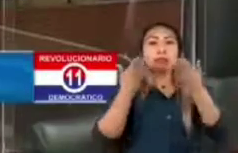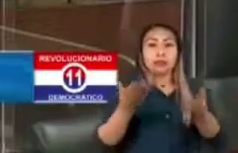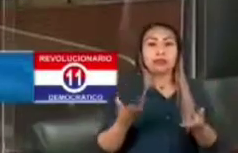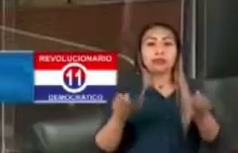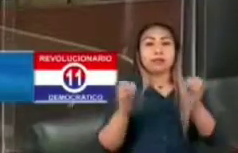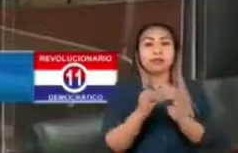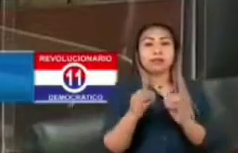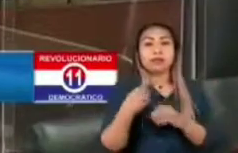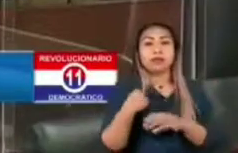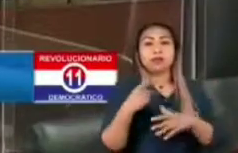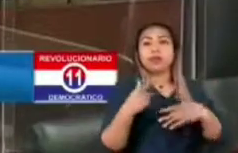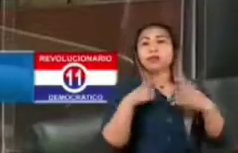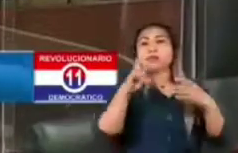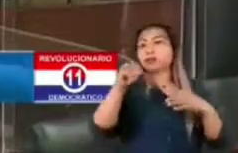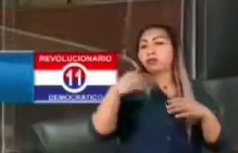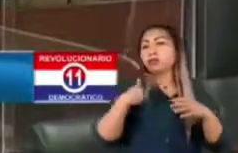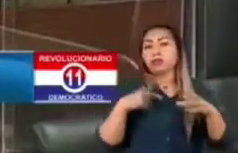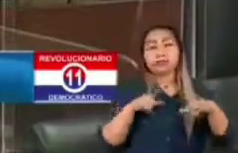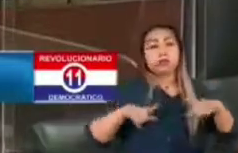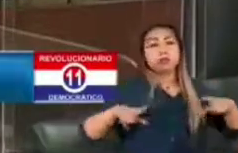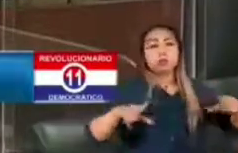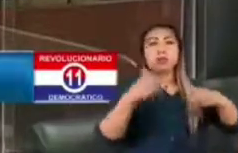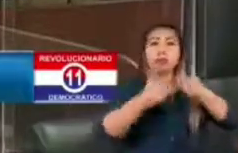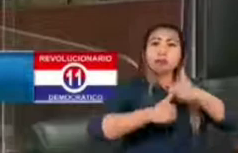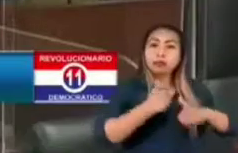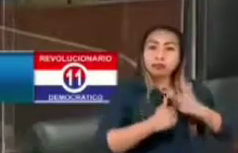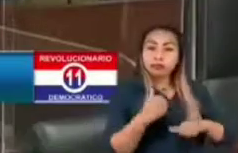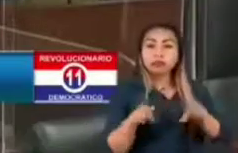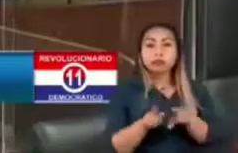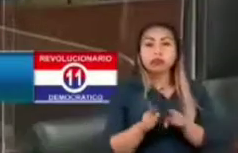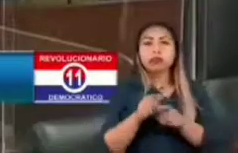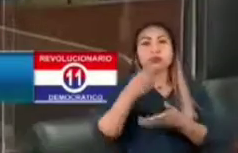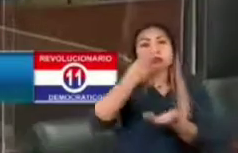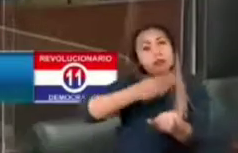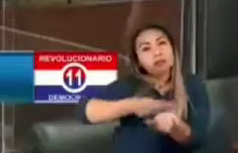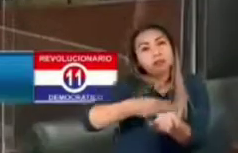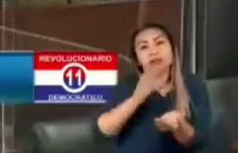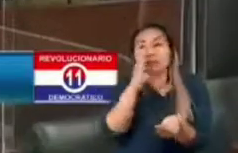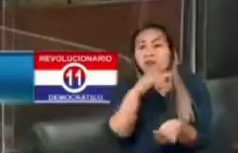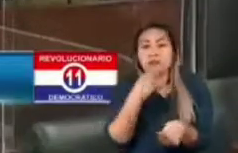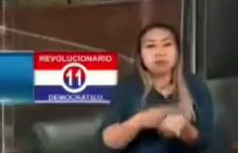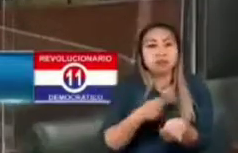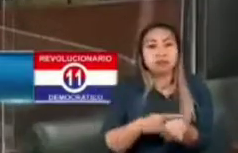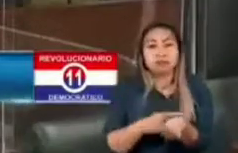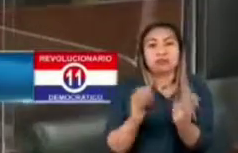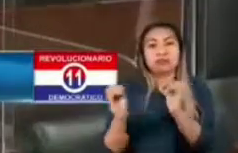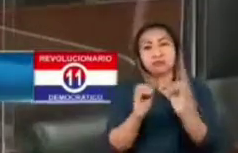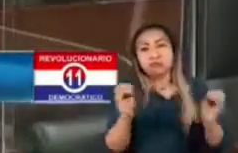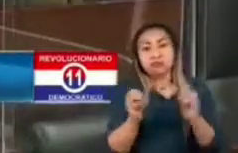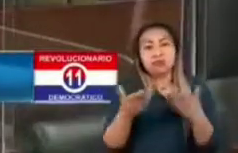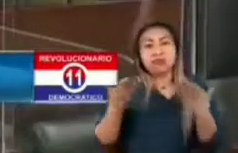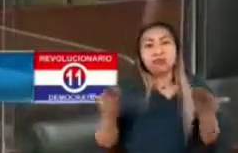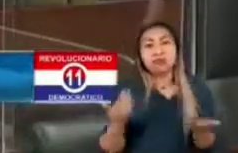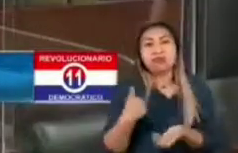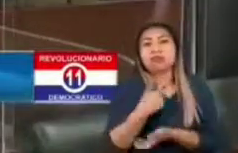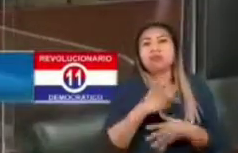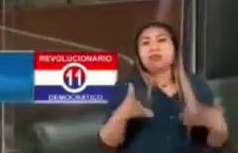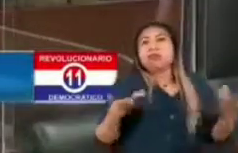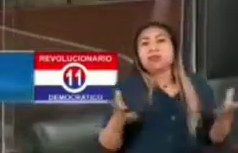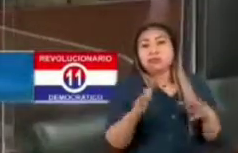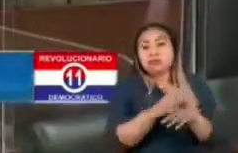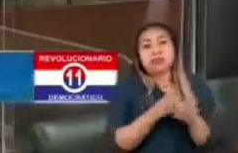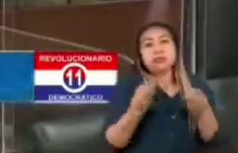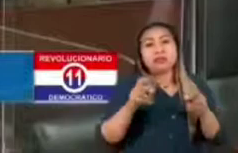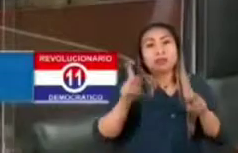no tenemos estadios no tenemos un hospital un hospital sin elevador donde no sabemos qué hacer con otro enfermo